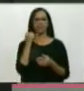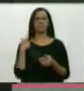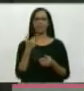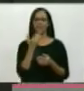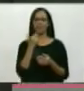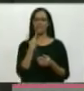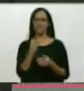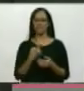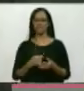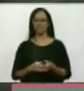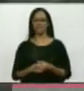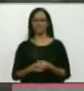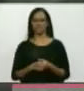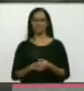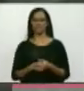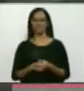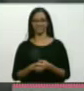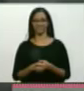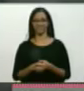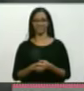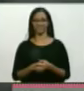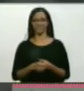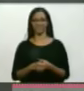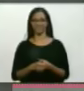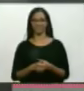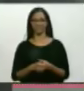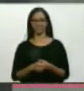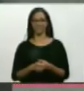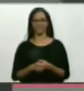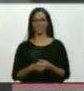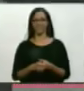Vamos al video. Yo no tengo nada que decir, mande.